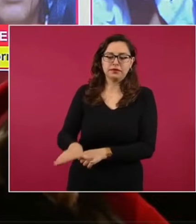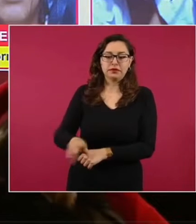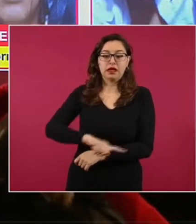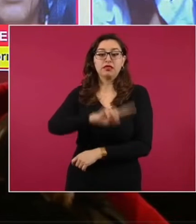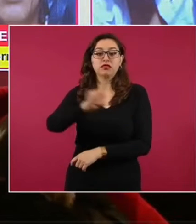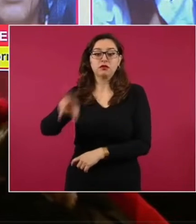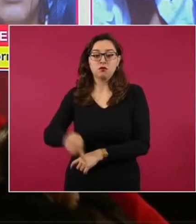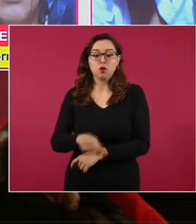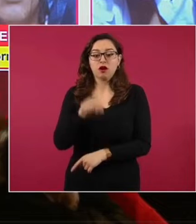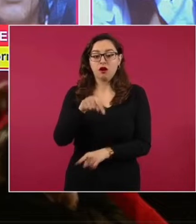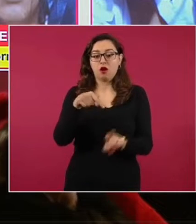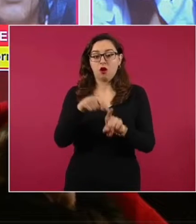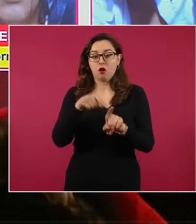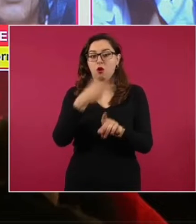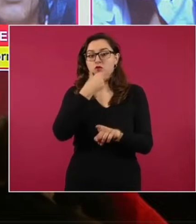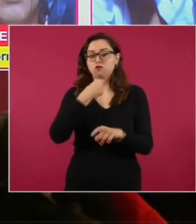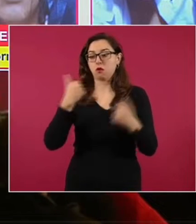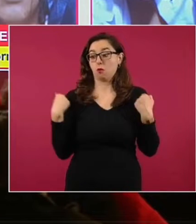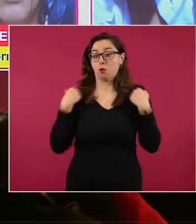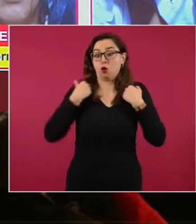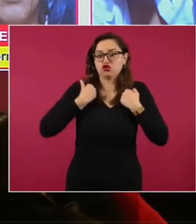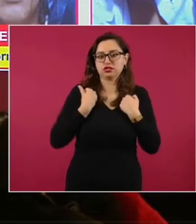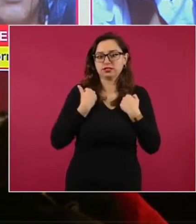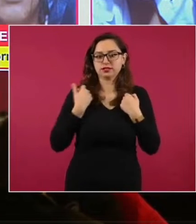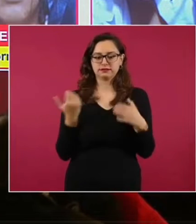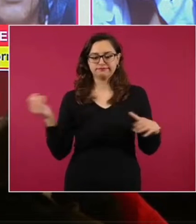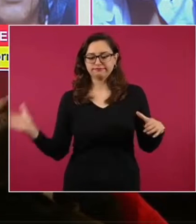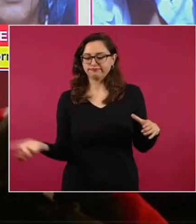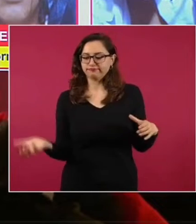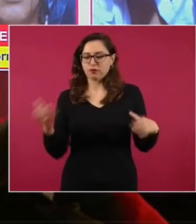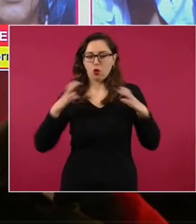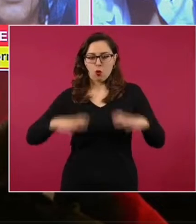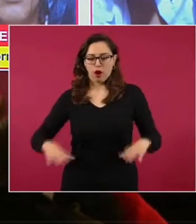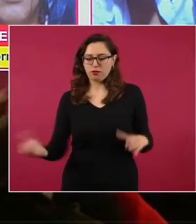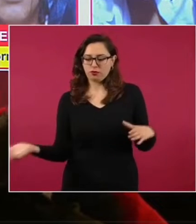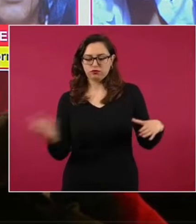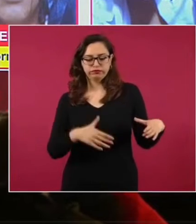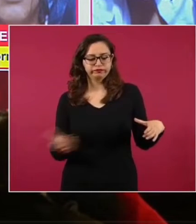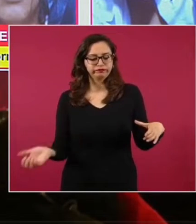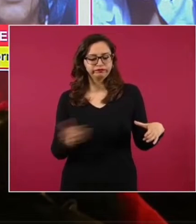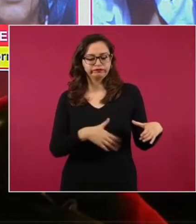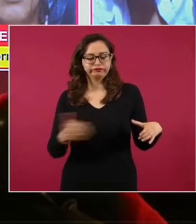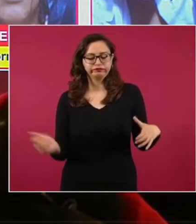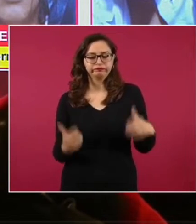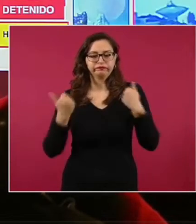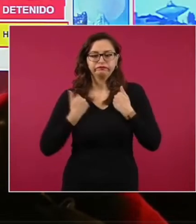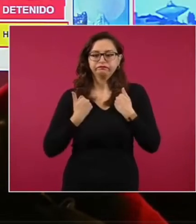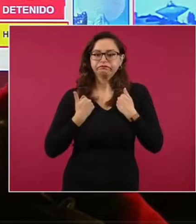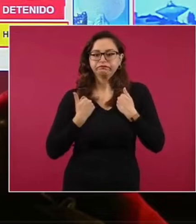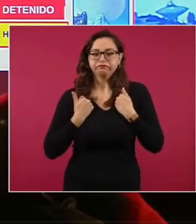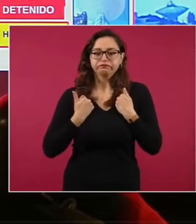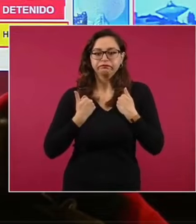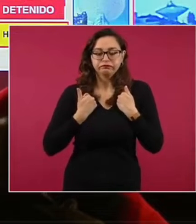humanos. Finalmente se logra imputar y ya está vinculado a proceso penal por feminicidio.